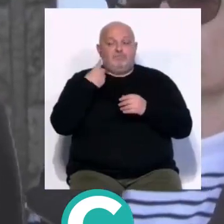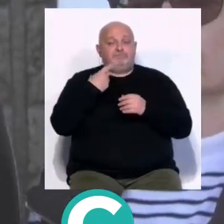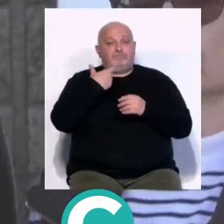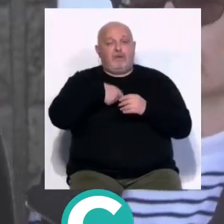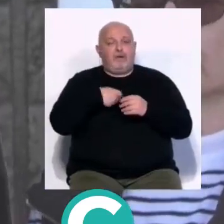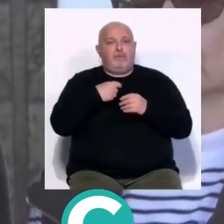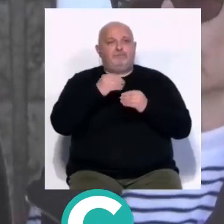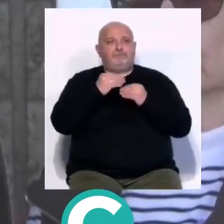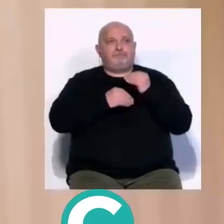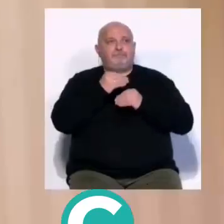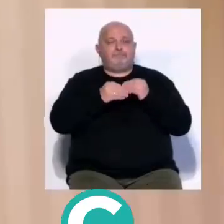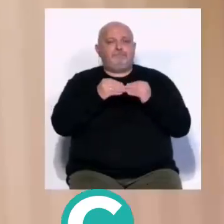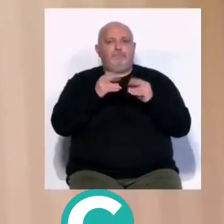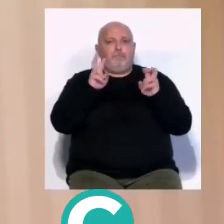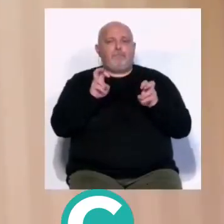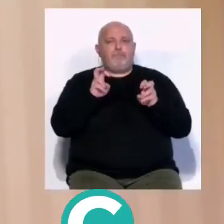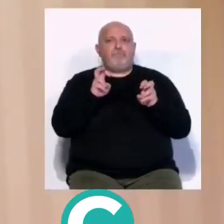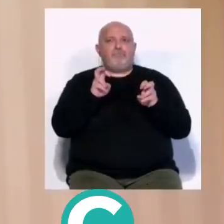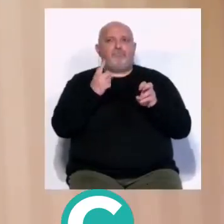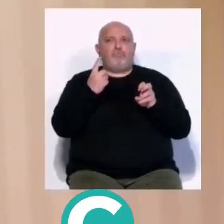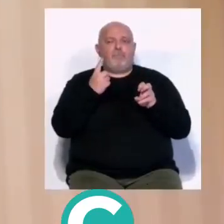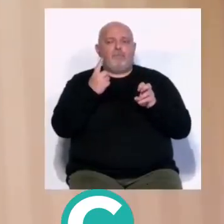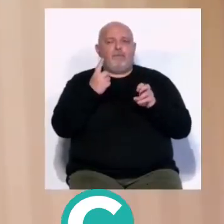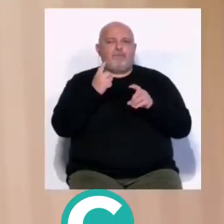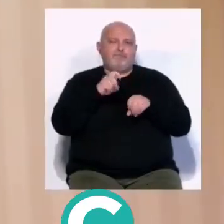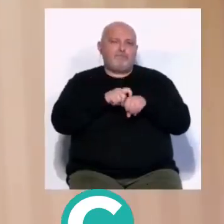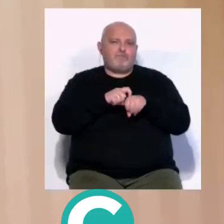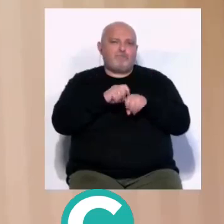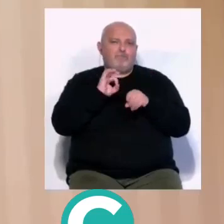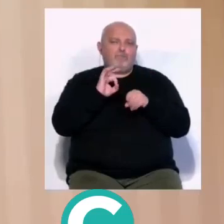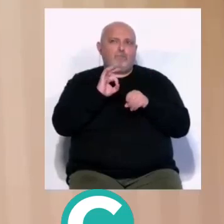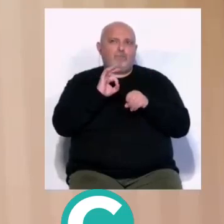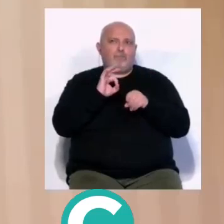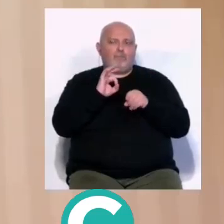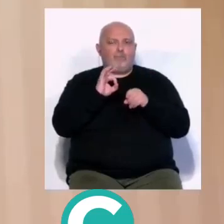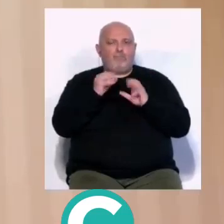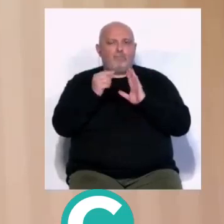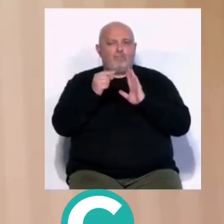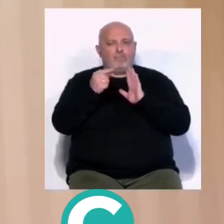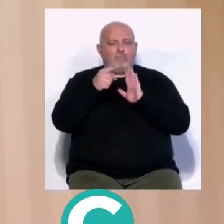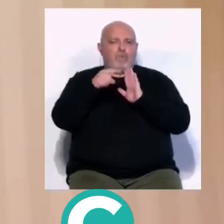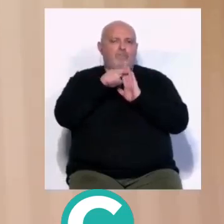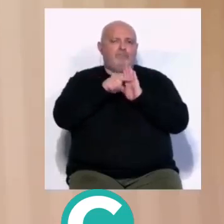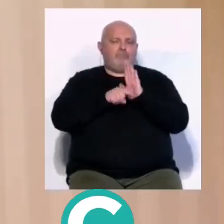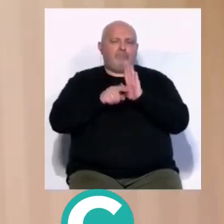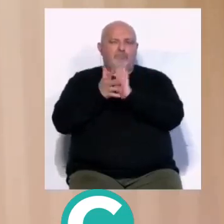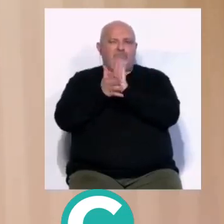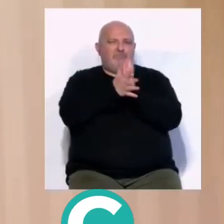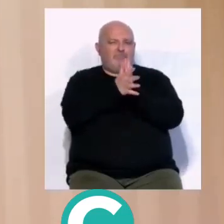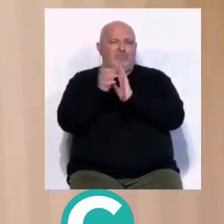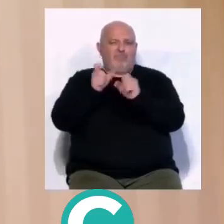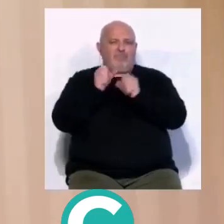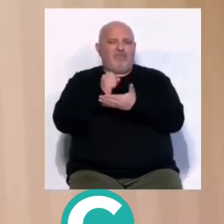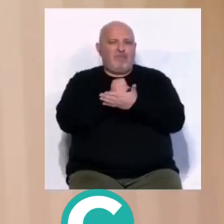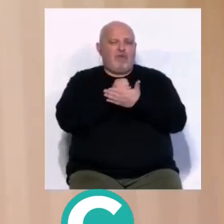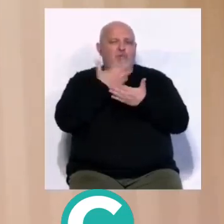hemos procedido a hacer una serie de indicaciones y procedimientos a los farmacéuticos de